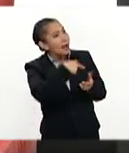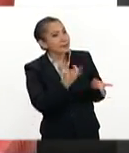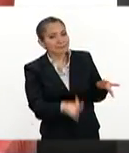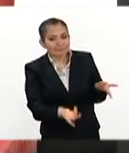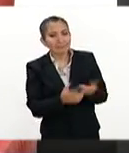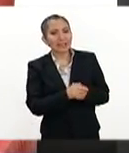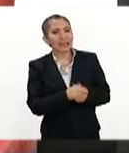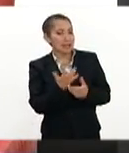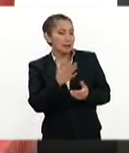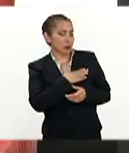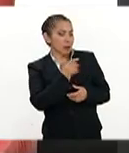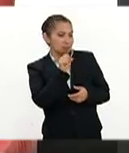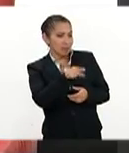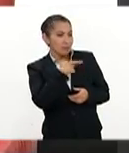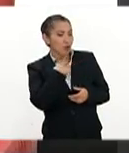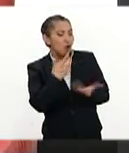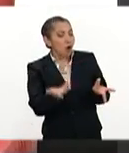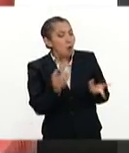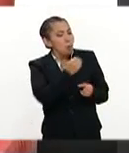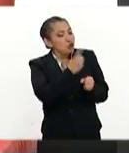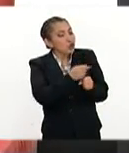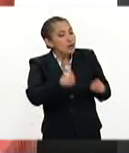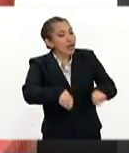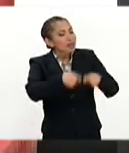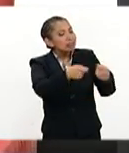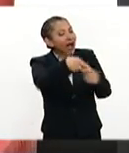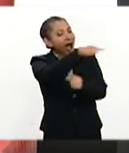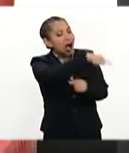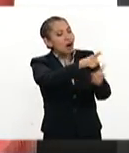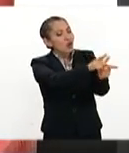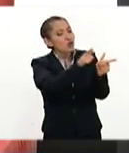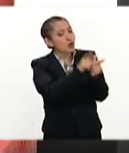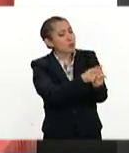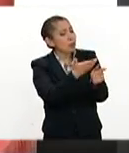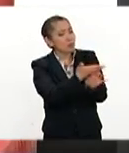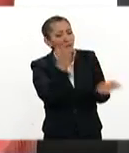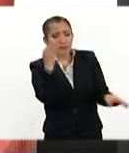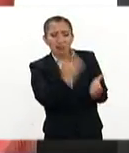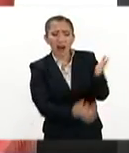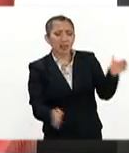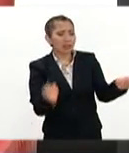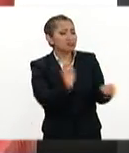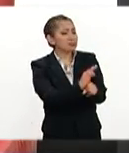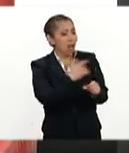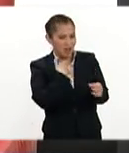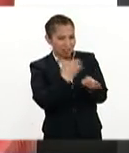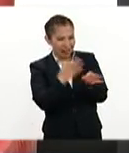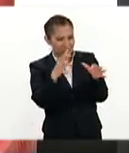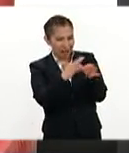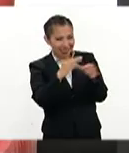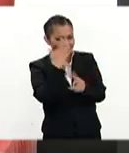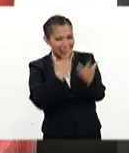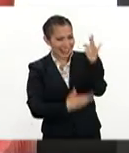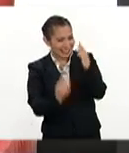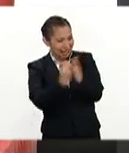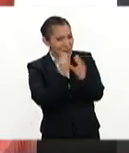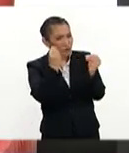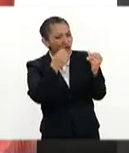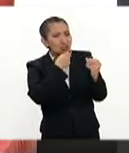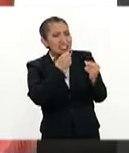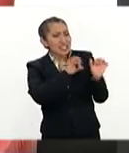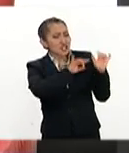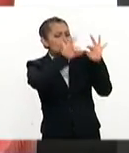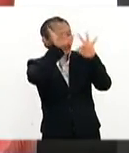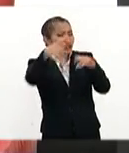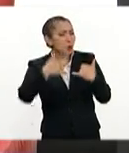Omar. Y bueno, como dices, es una oportunidad que le damos a este grupo que es tan vulnerable. Sí. Ahorita que platicaban del regreso a clases de miles de niños,